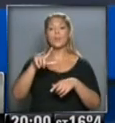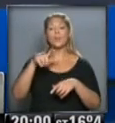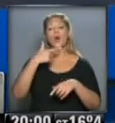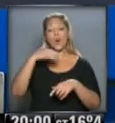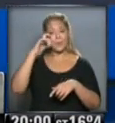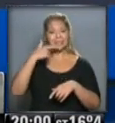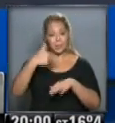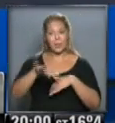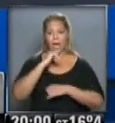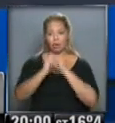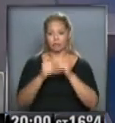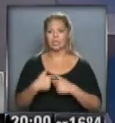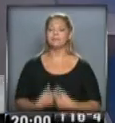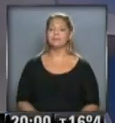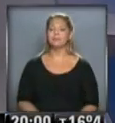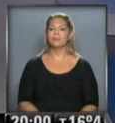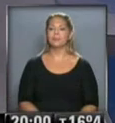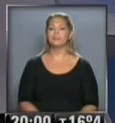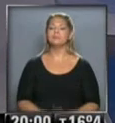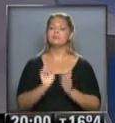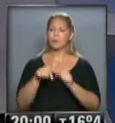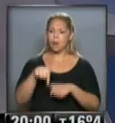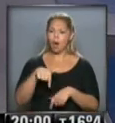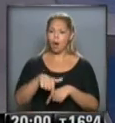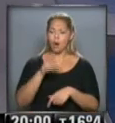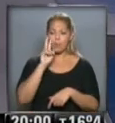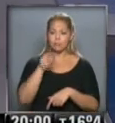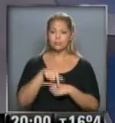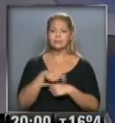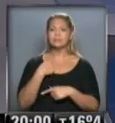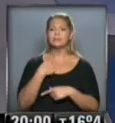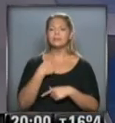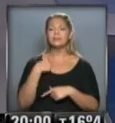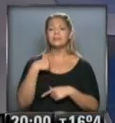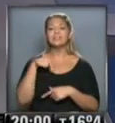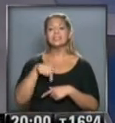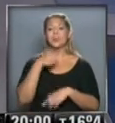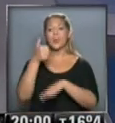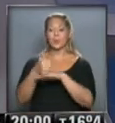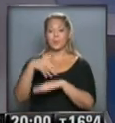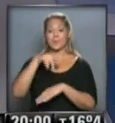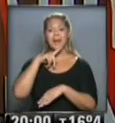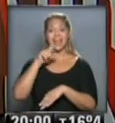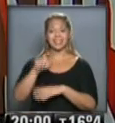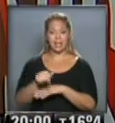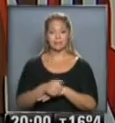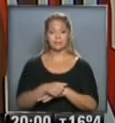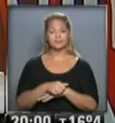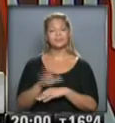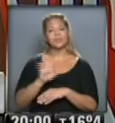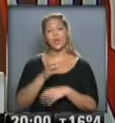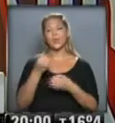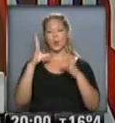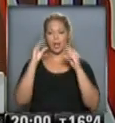viene, Argentina-Colombia. También en esta edición de Visión 7 Central estamos en vivo, Marta Perín, buenas noches. Muy